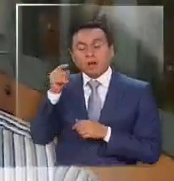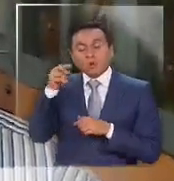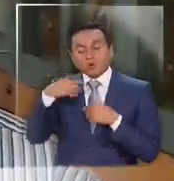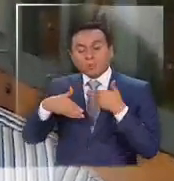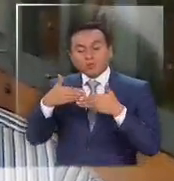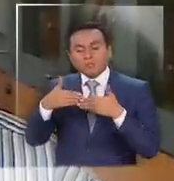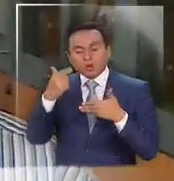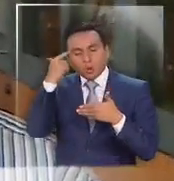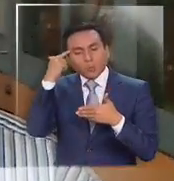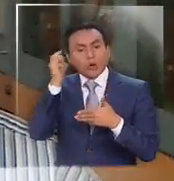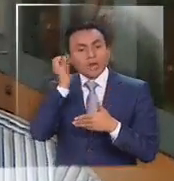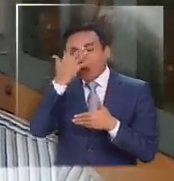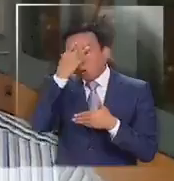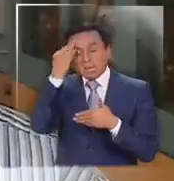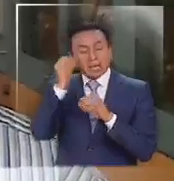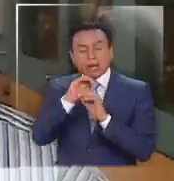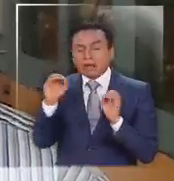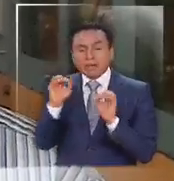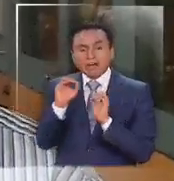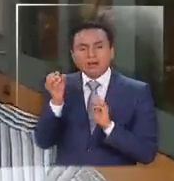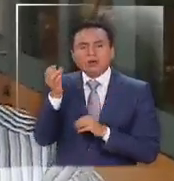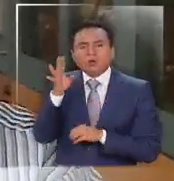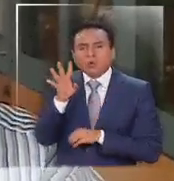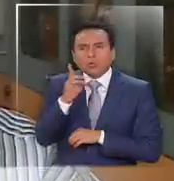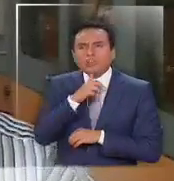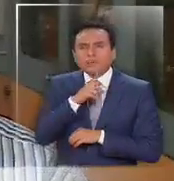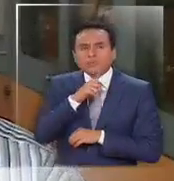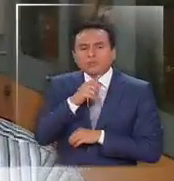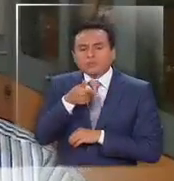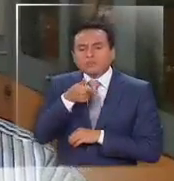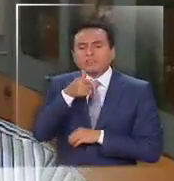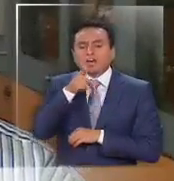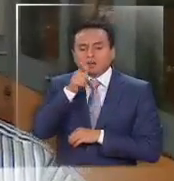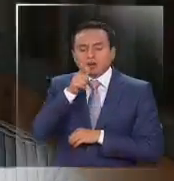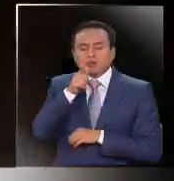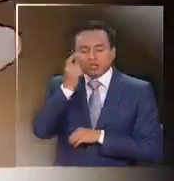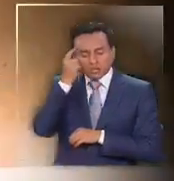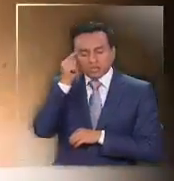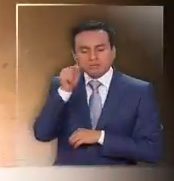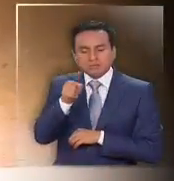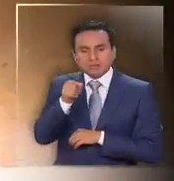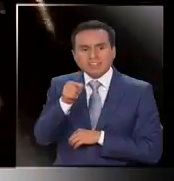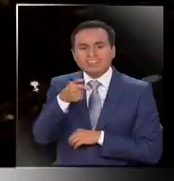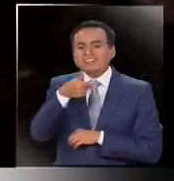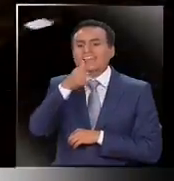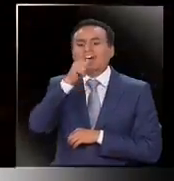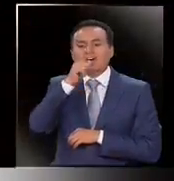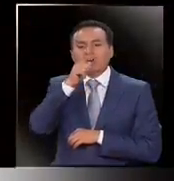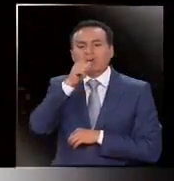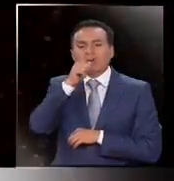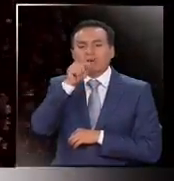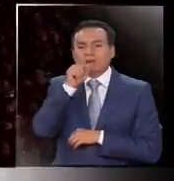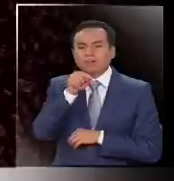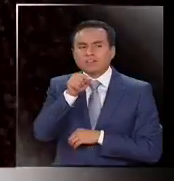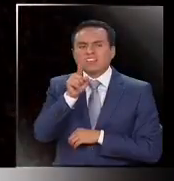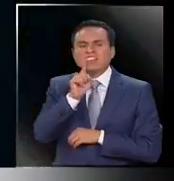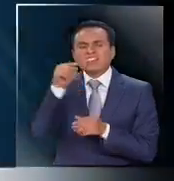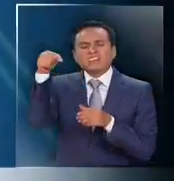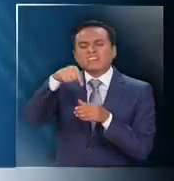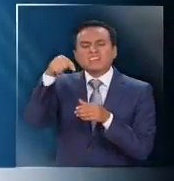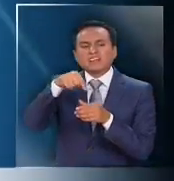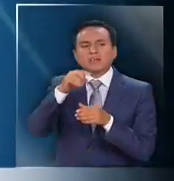se acuerda de nada, salvo lo último que ese trago que se tomó ahí. Y ese trago, al parecer, habría